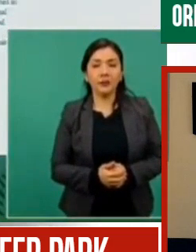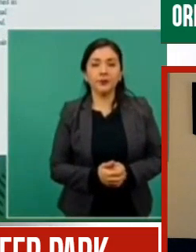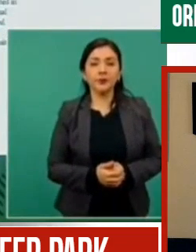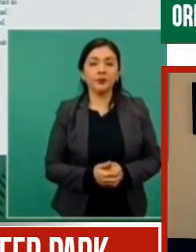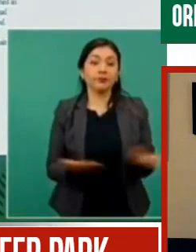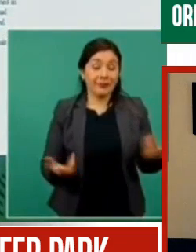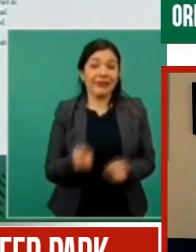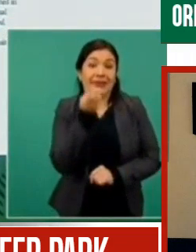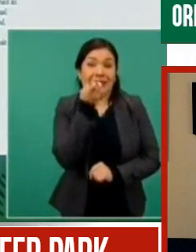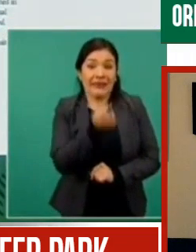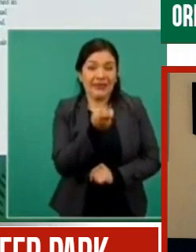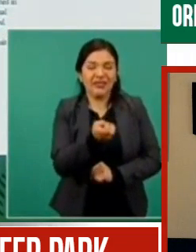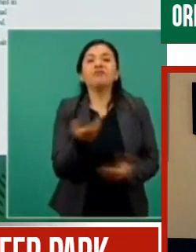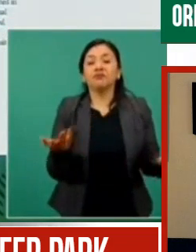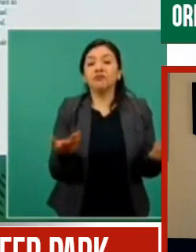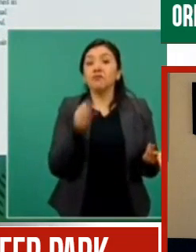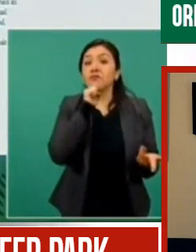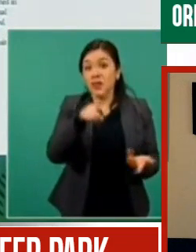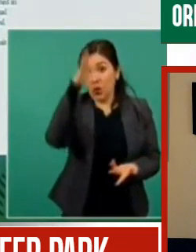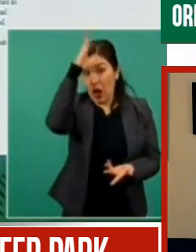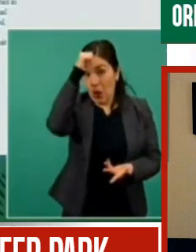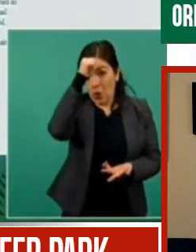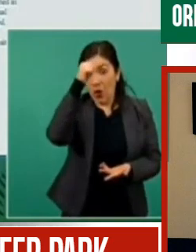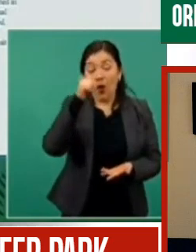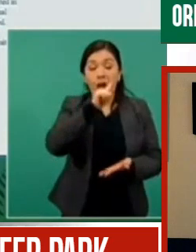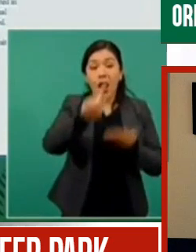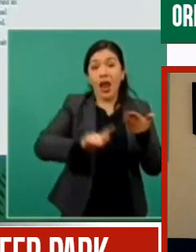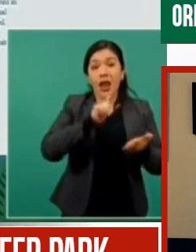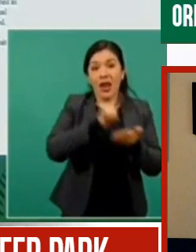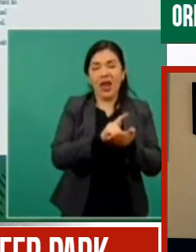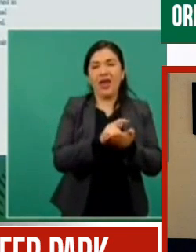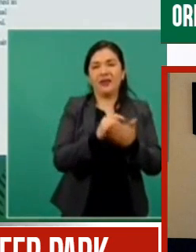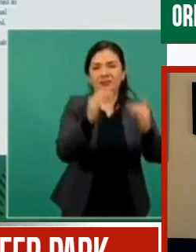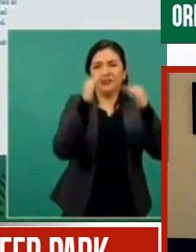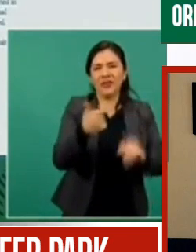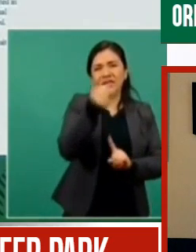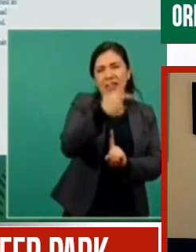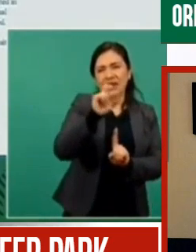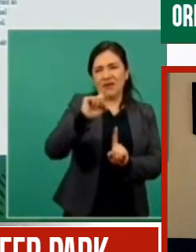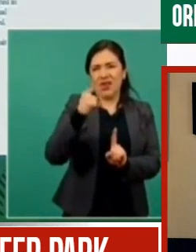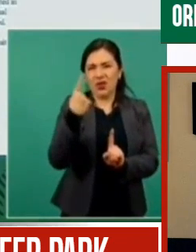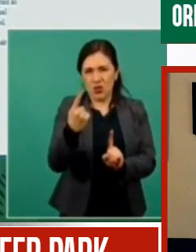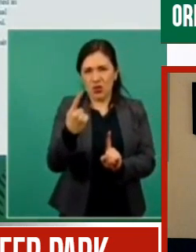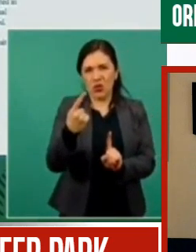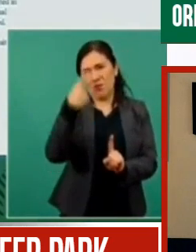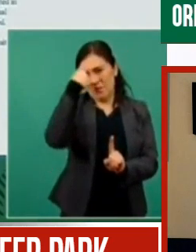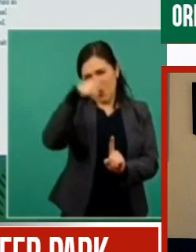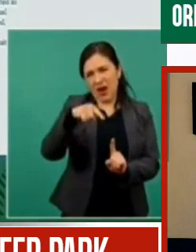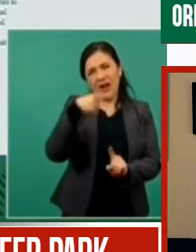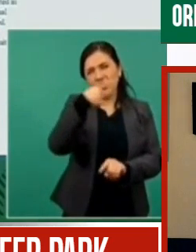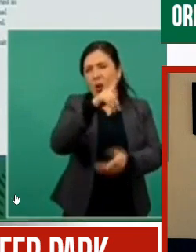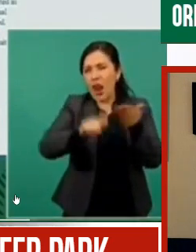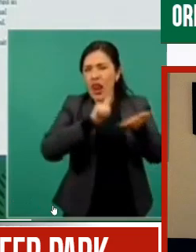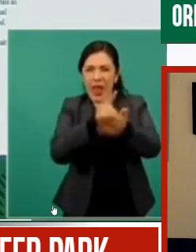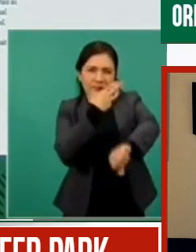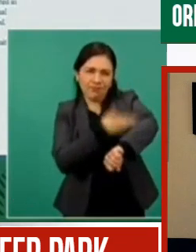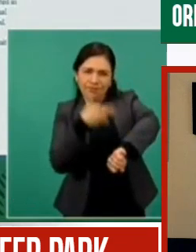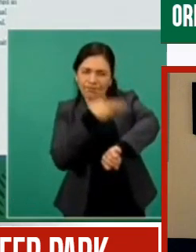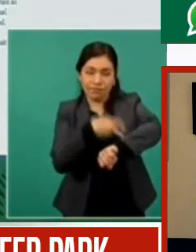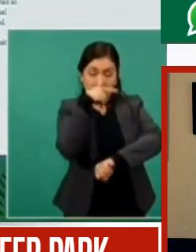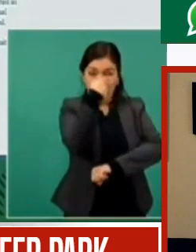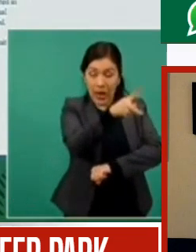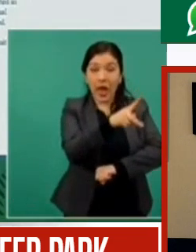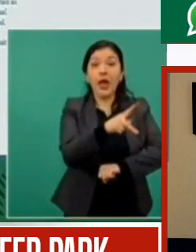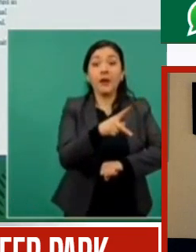por lo tanto de acuerdo a lo que dispone la sección 721 de las disposiciones legales aquí referidas